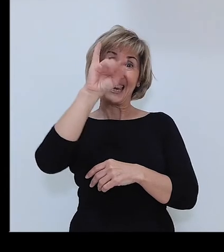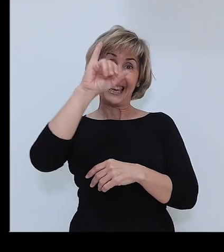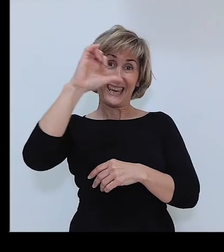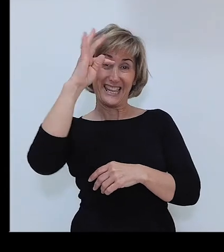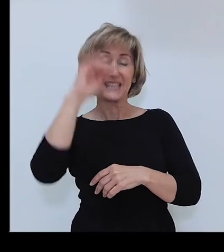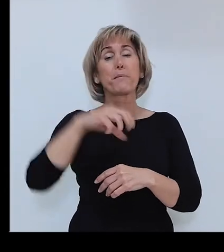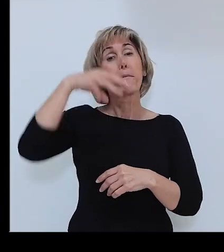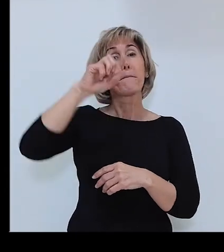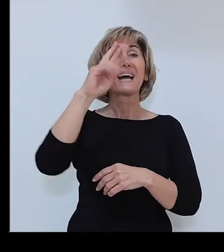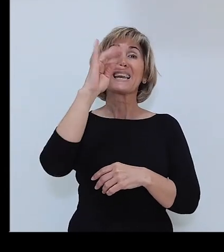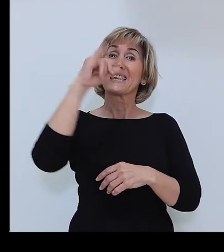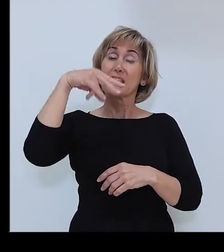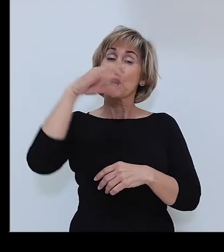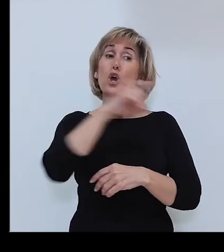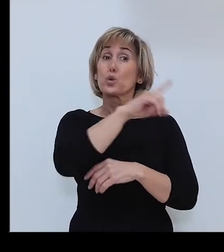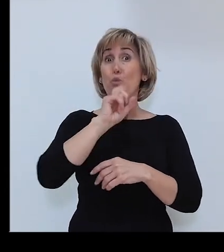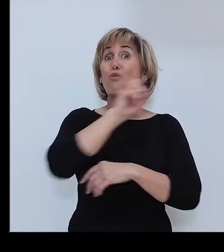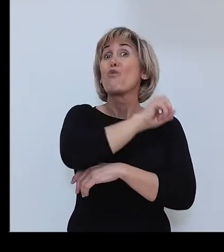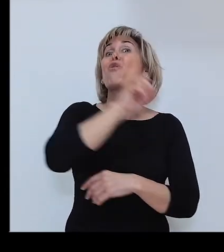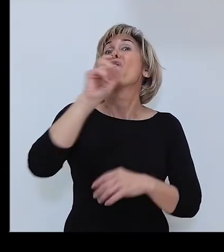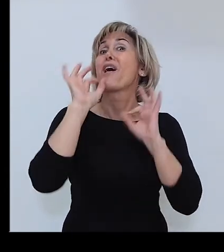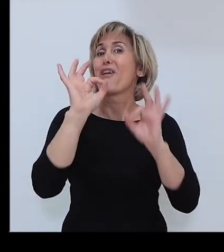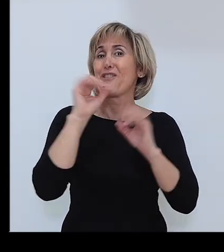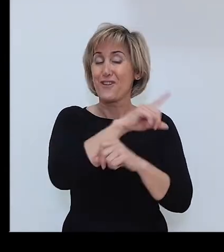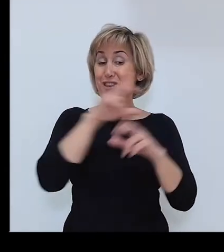como Sí, fundadora de la psicología y